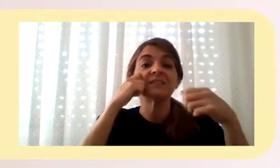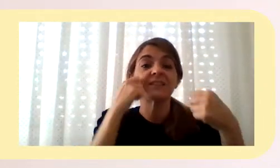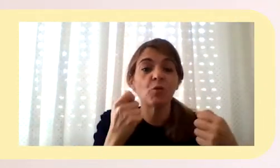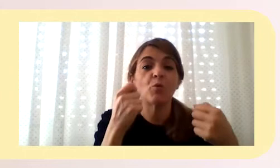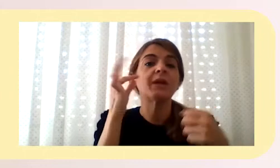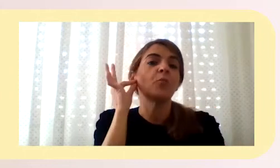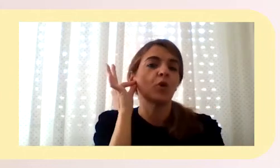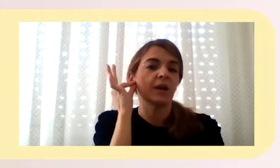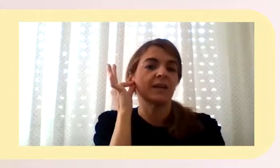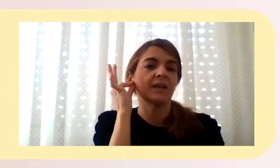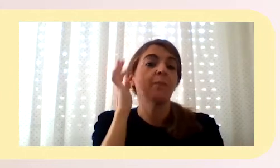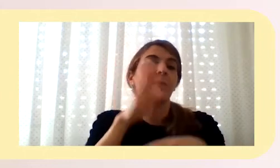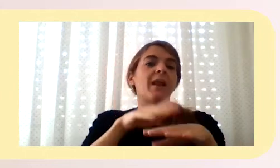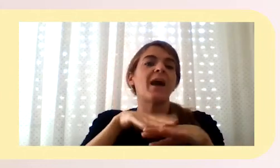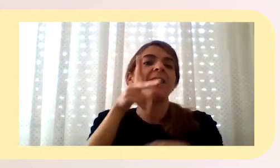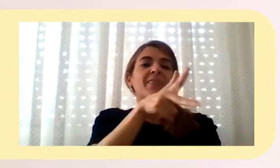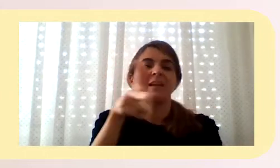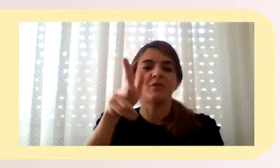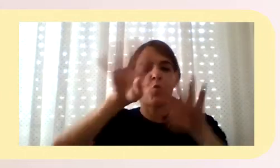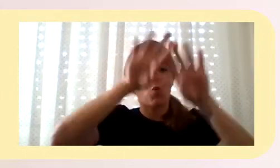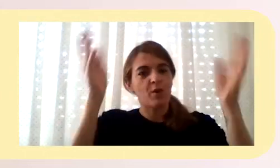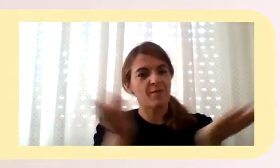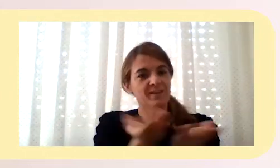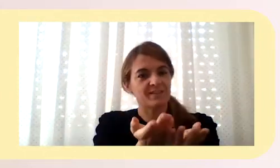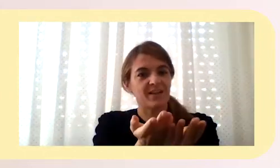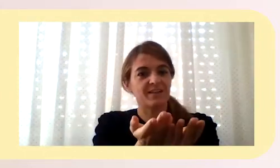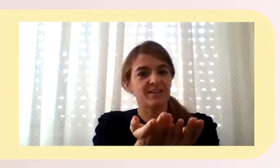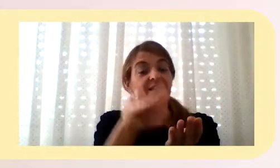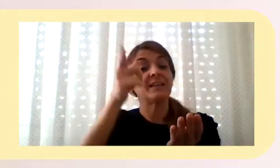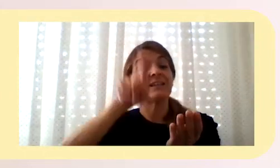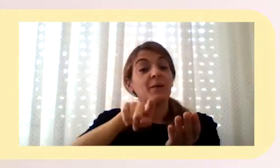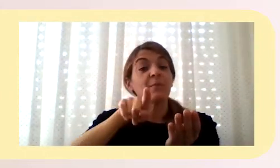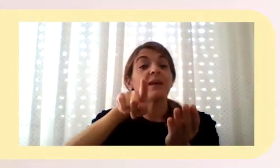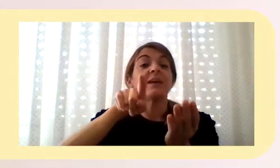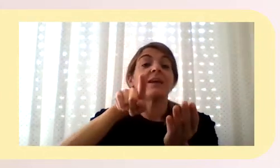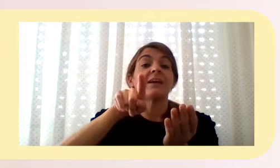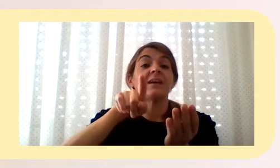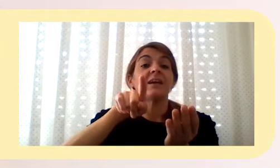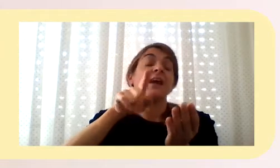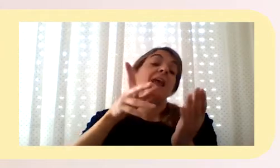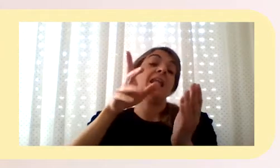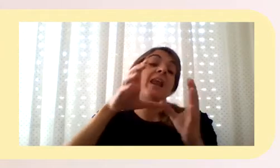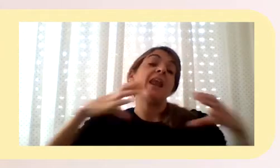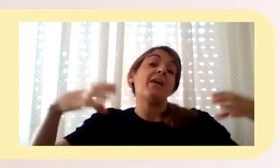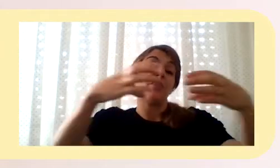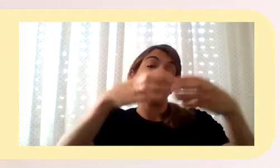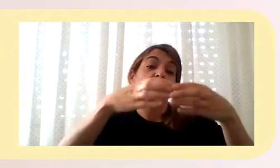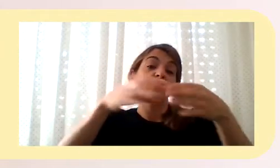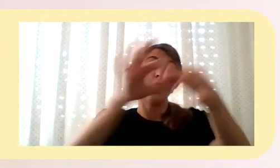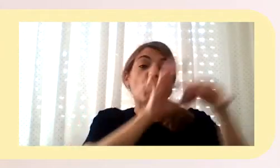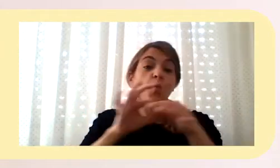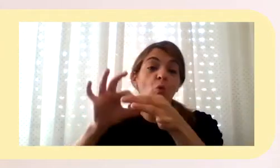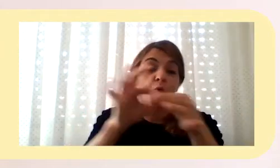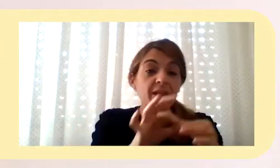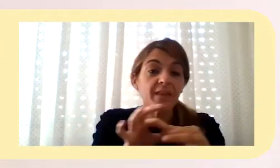como un derecho universal, ya que, tal y como confirma Naciones Unidas, las mujeres y las niñas